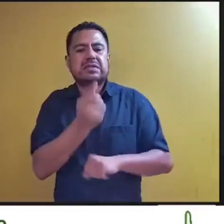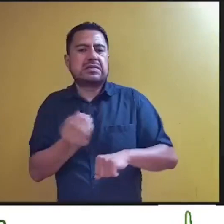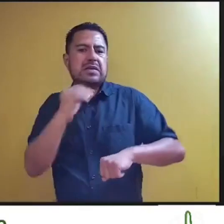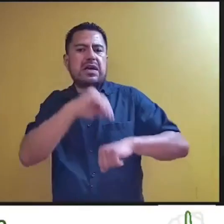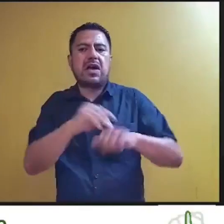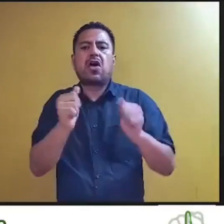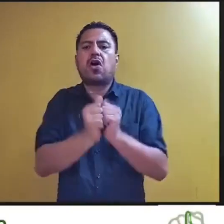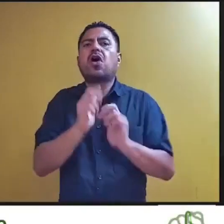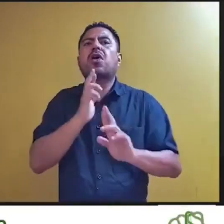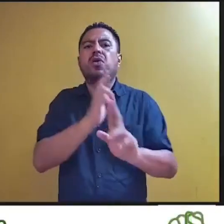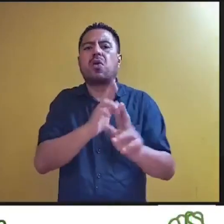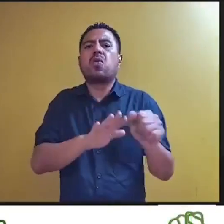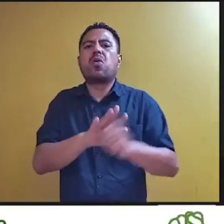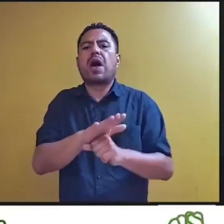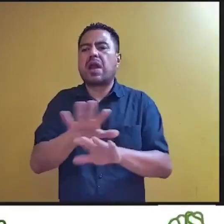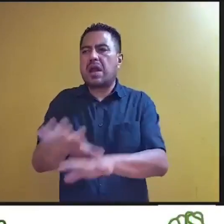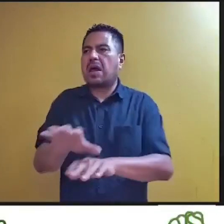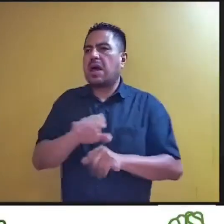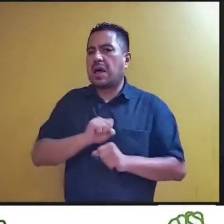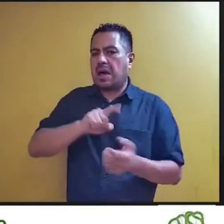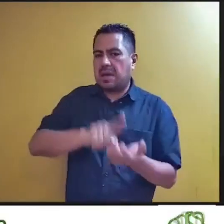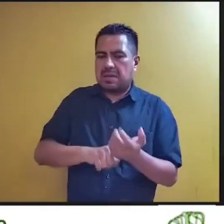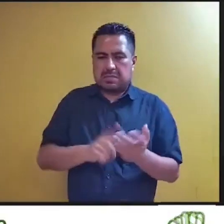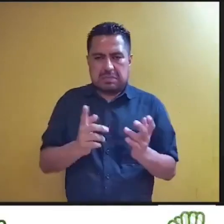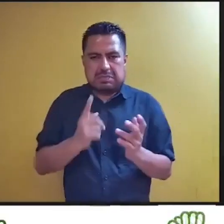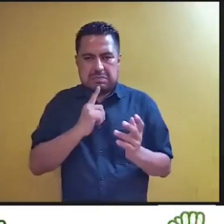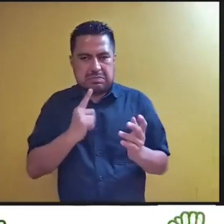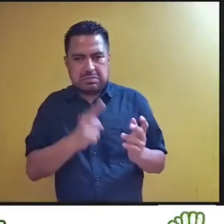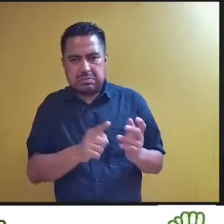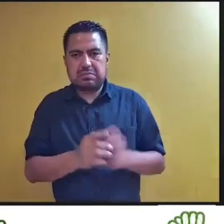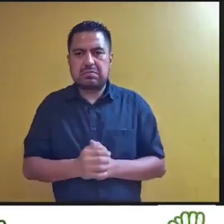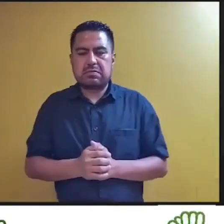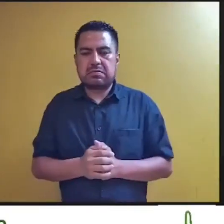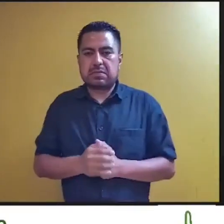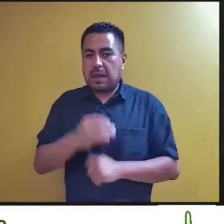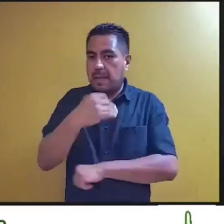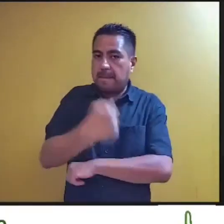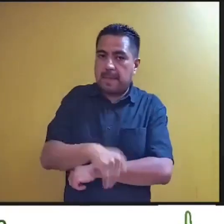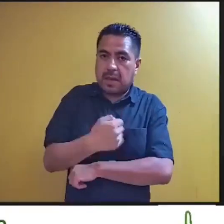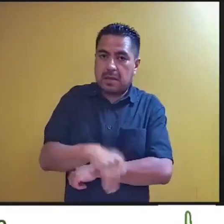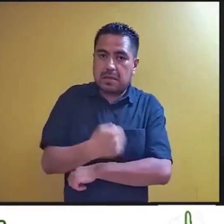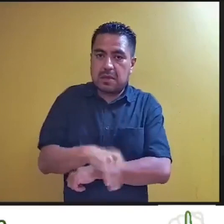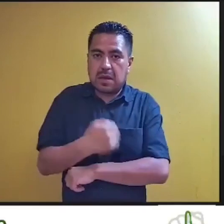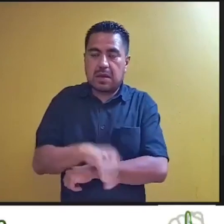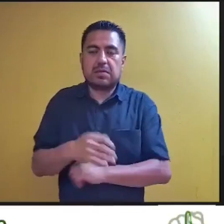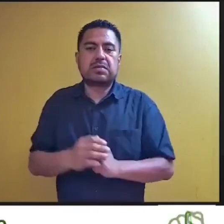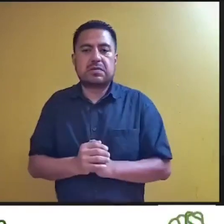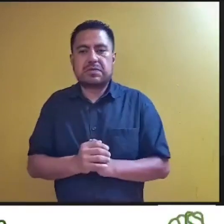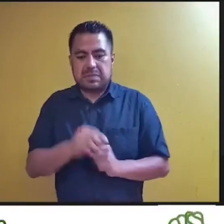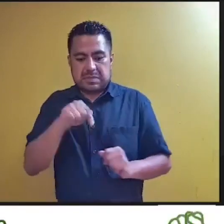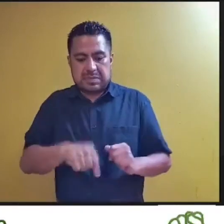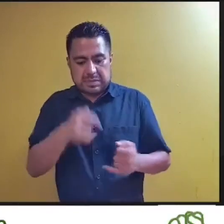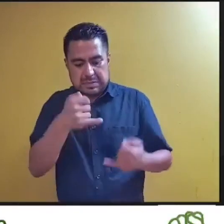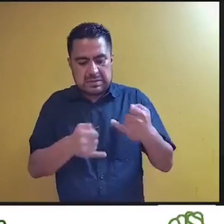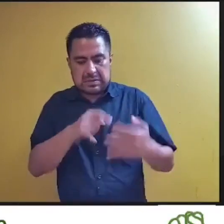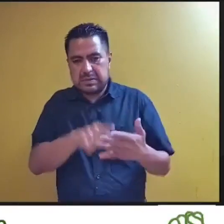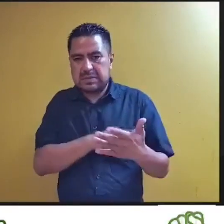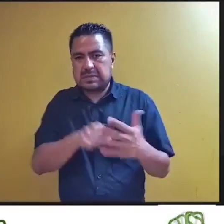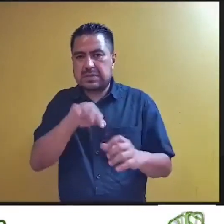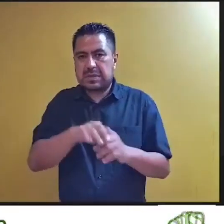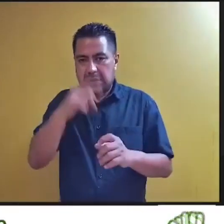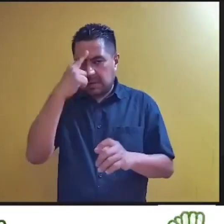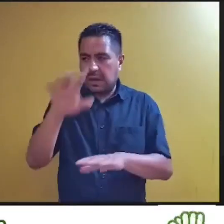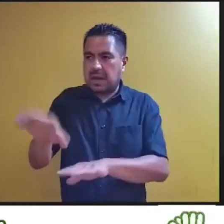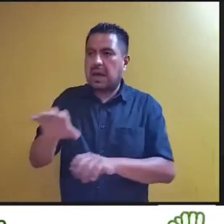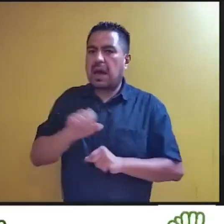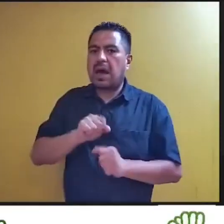a resolver respecto de la adopción de las medidas cautelares. Mientras que atañe a este Tribunal Electoral la atribución para